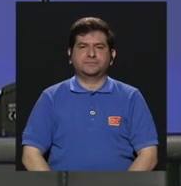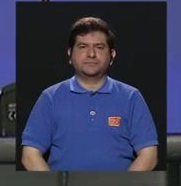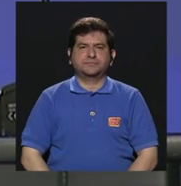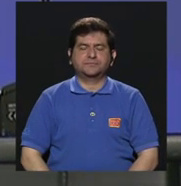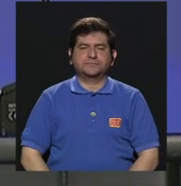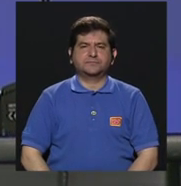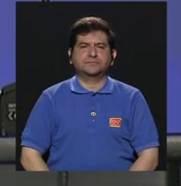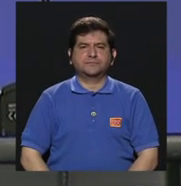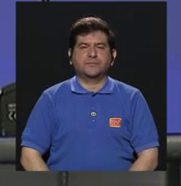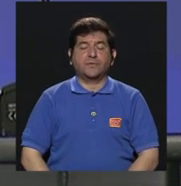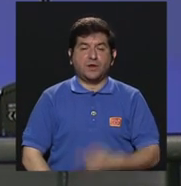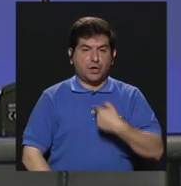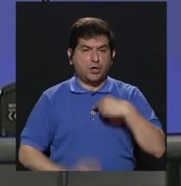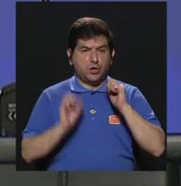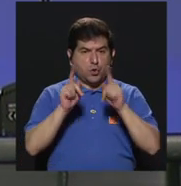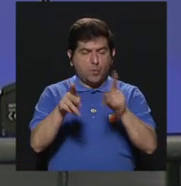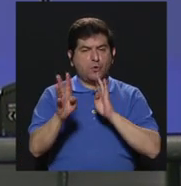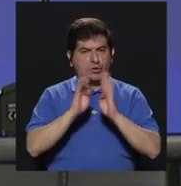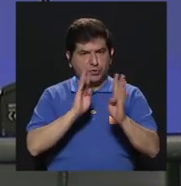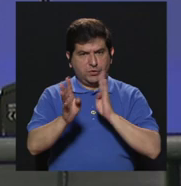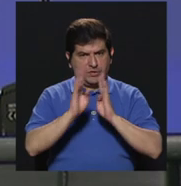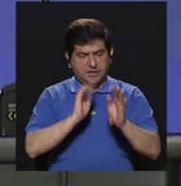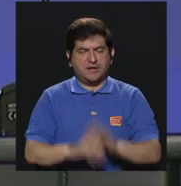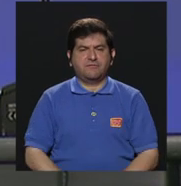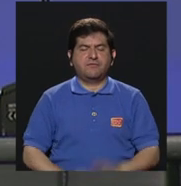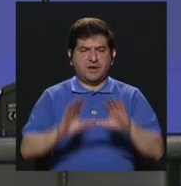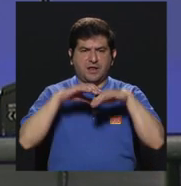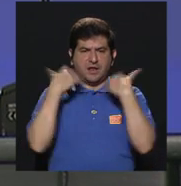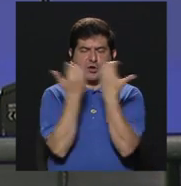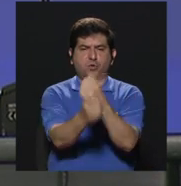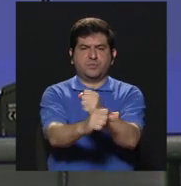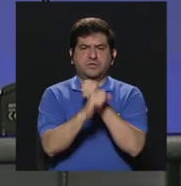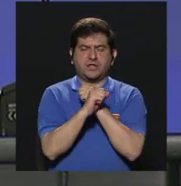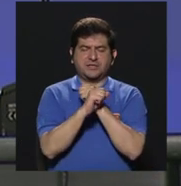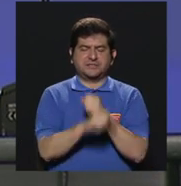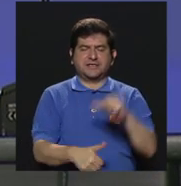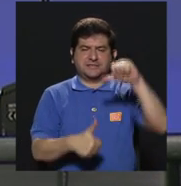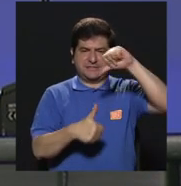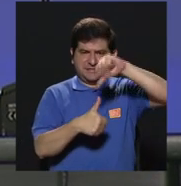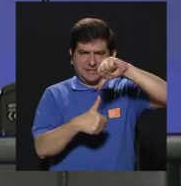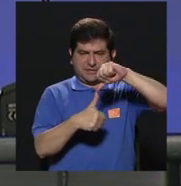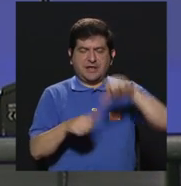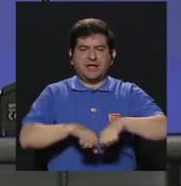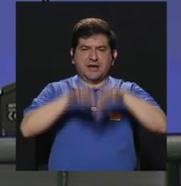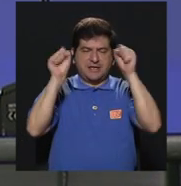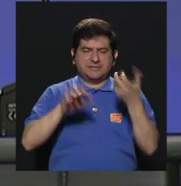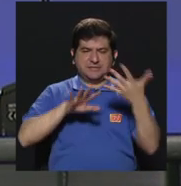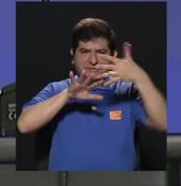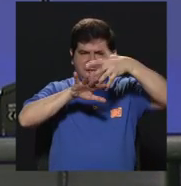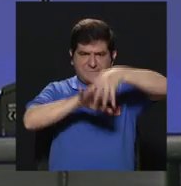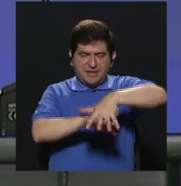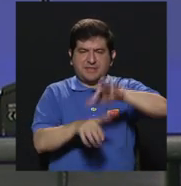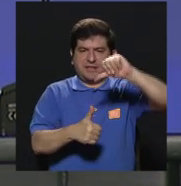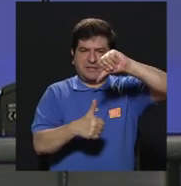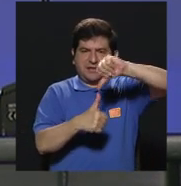Tuve oportunidad de conversar en la Comisión de Seguridad de Centroamérica del Sistema de Integración